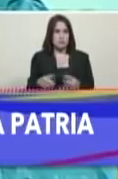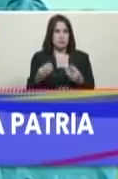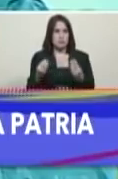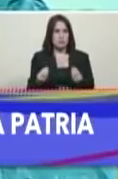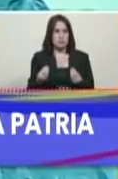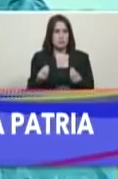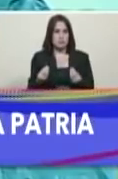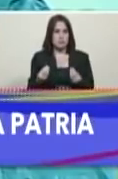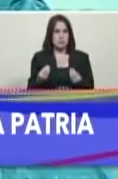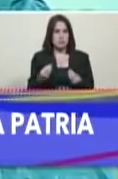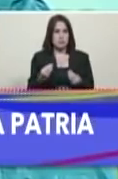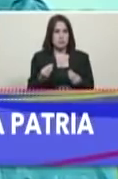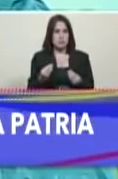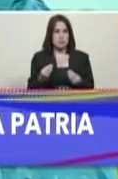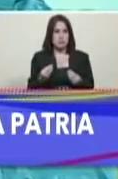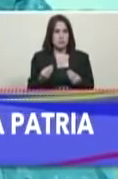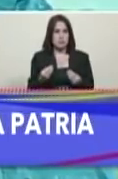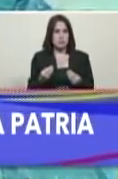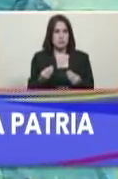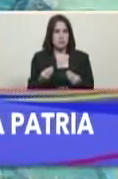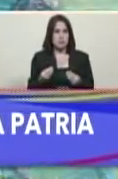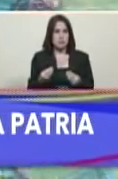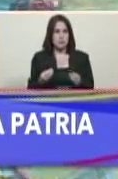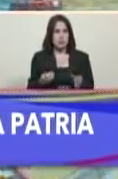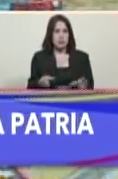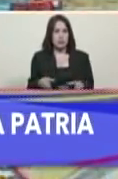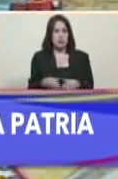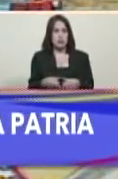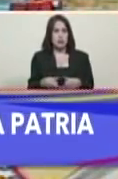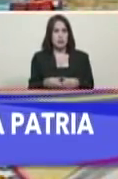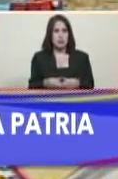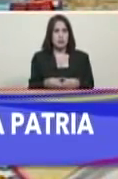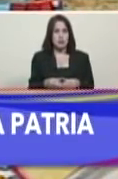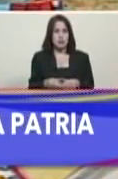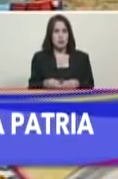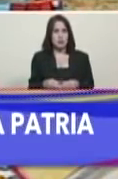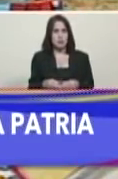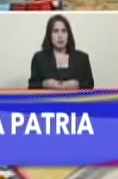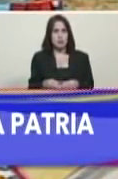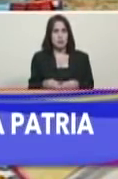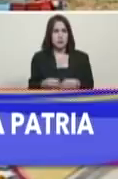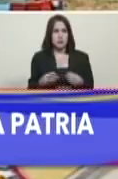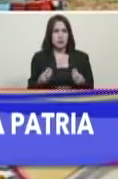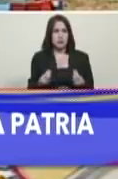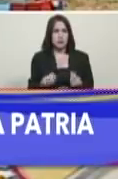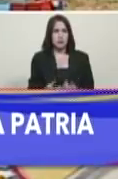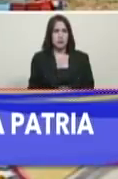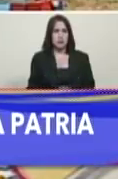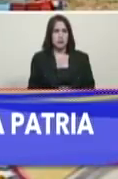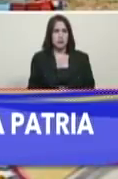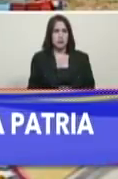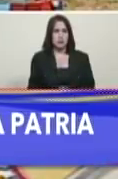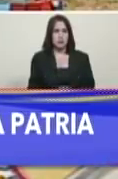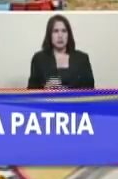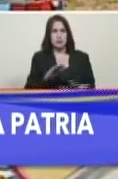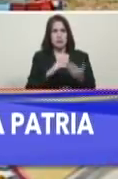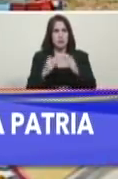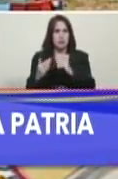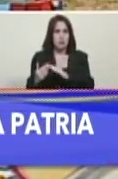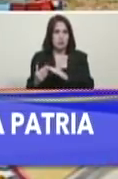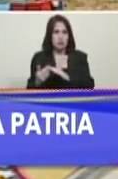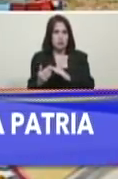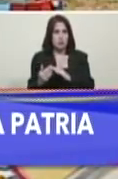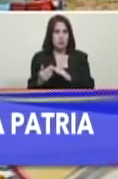pensionar, quiénes están protegidos en el parto y quiénes falta por proteger,